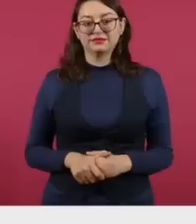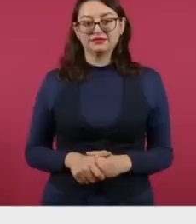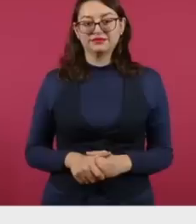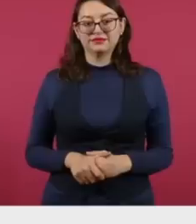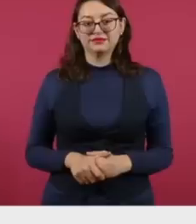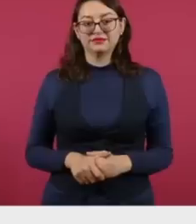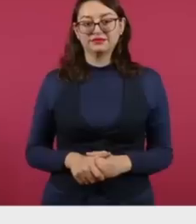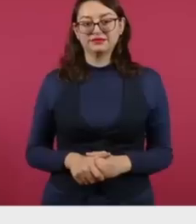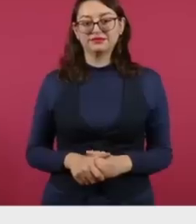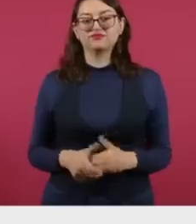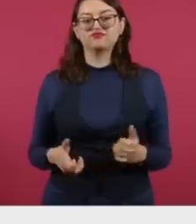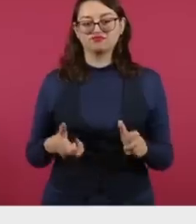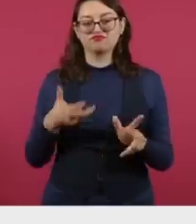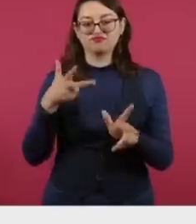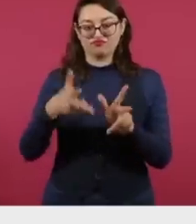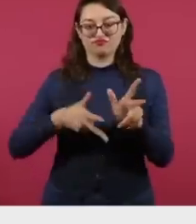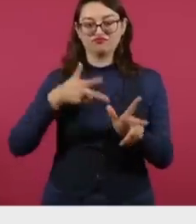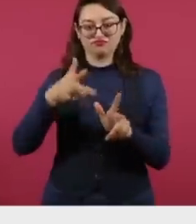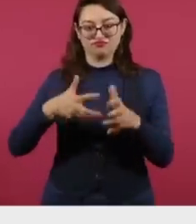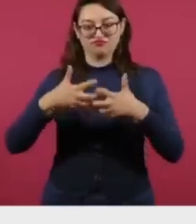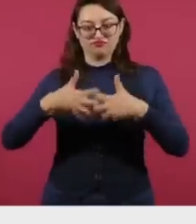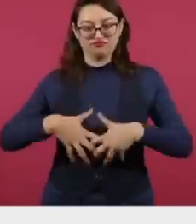De la locomotora,